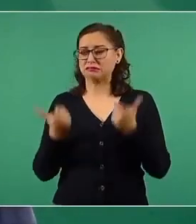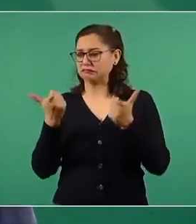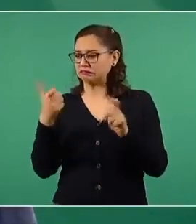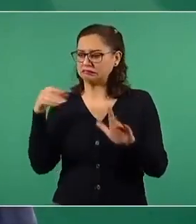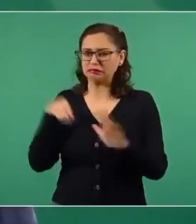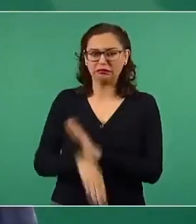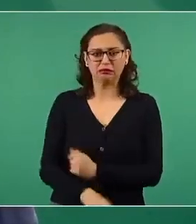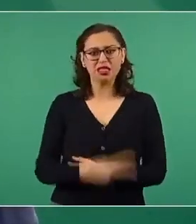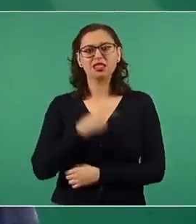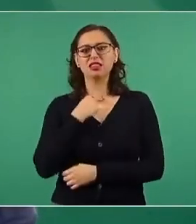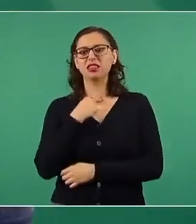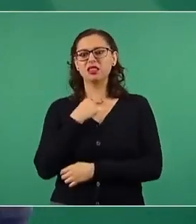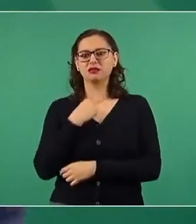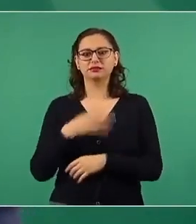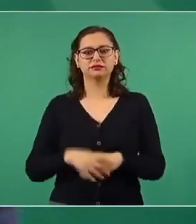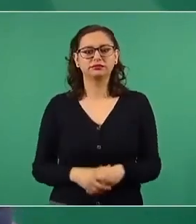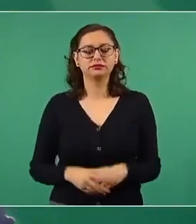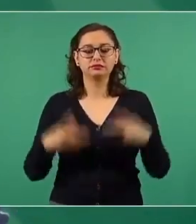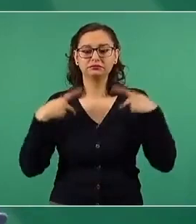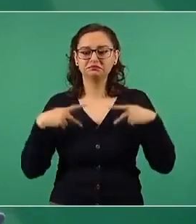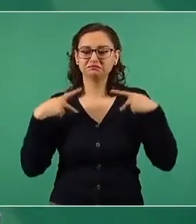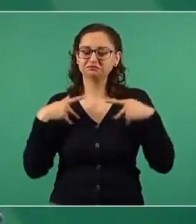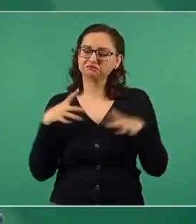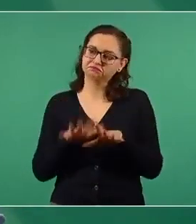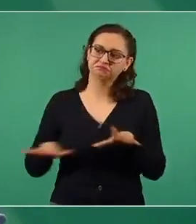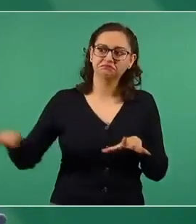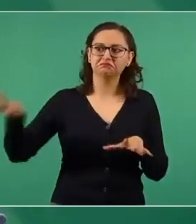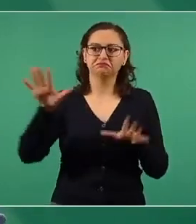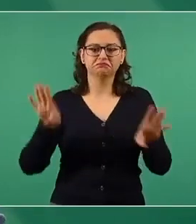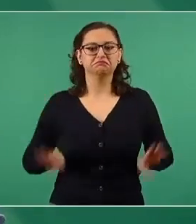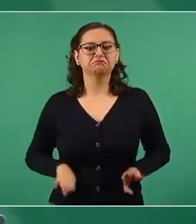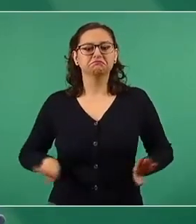económica, la gente tiene esperanza.